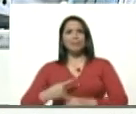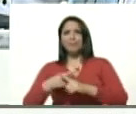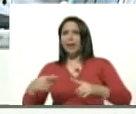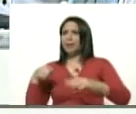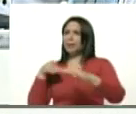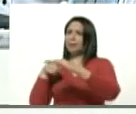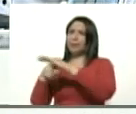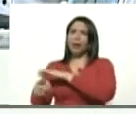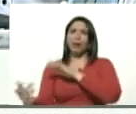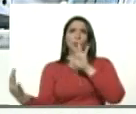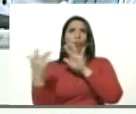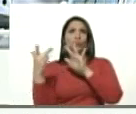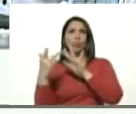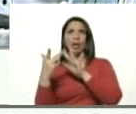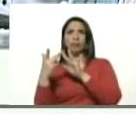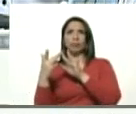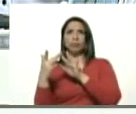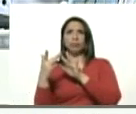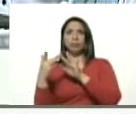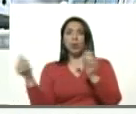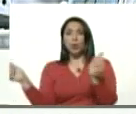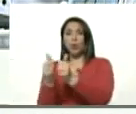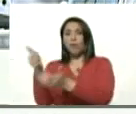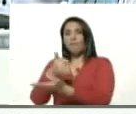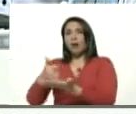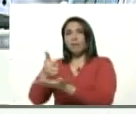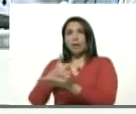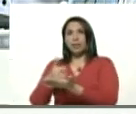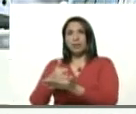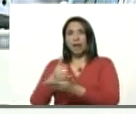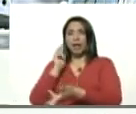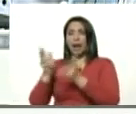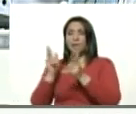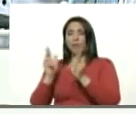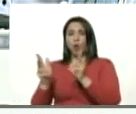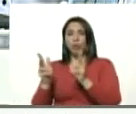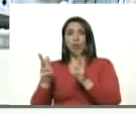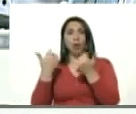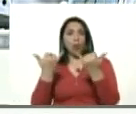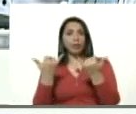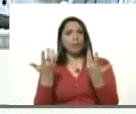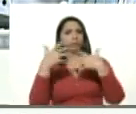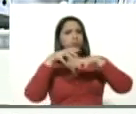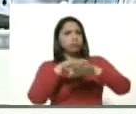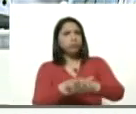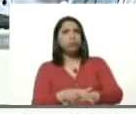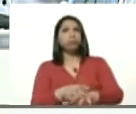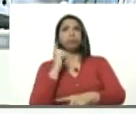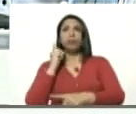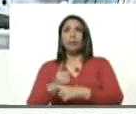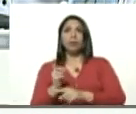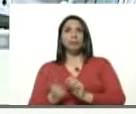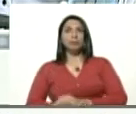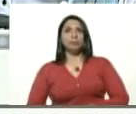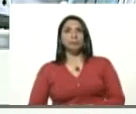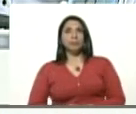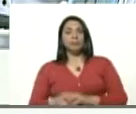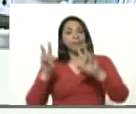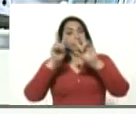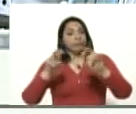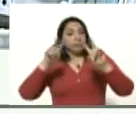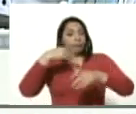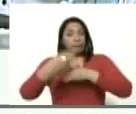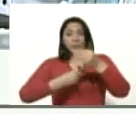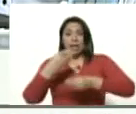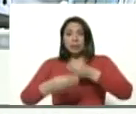en contacto directo con esa farmacéutica. Y entremos y combinemos los experimentos que se están